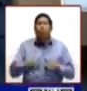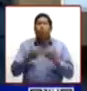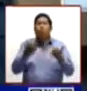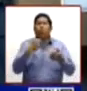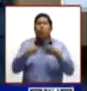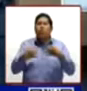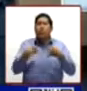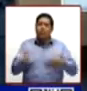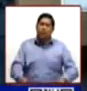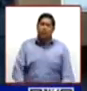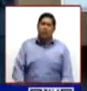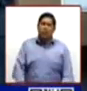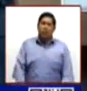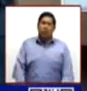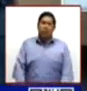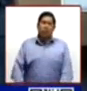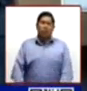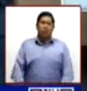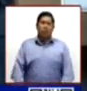Héctor?